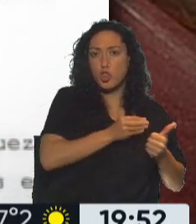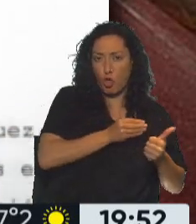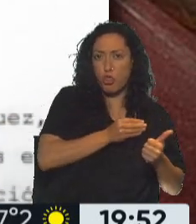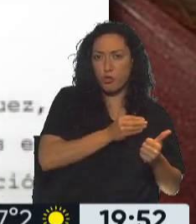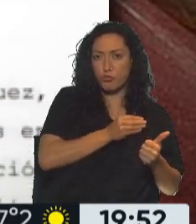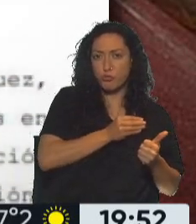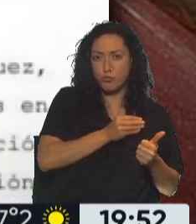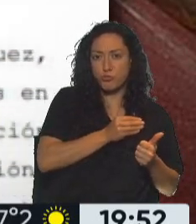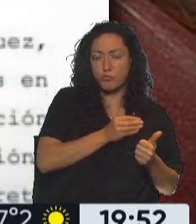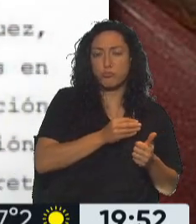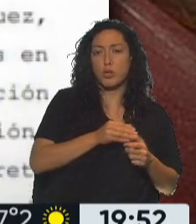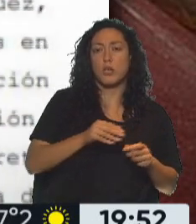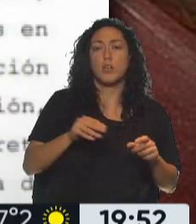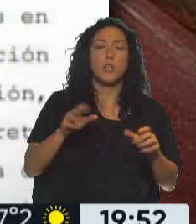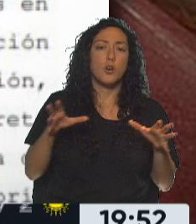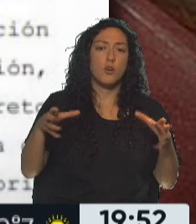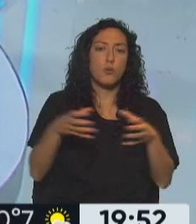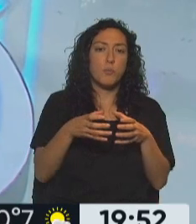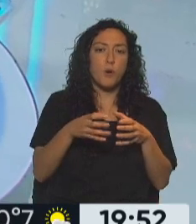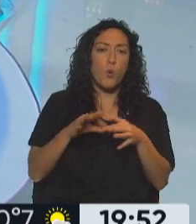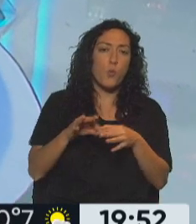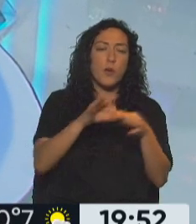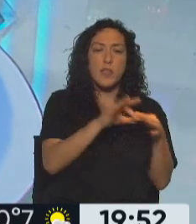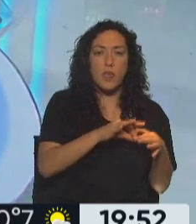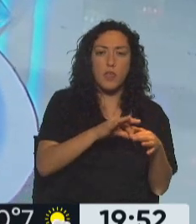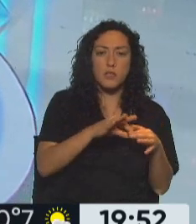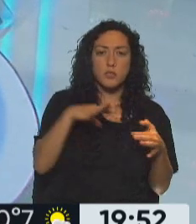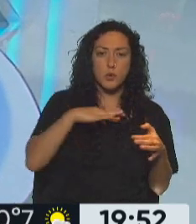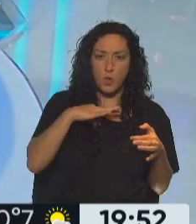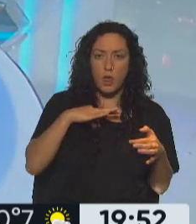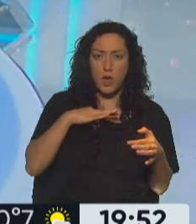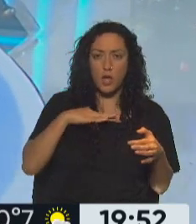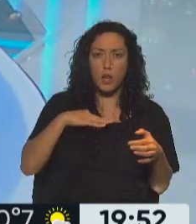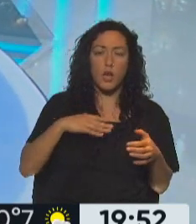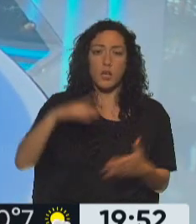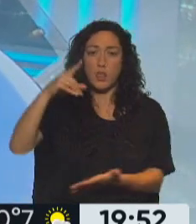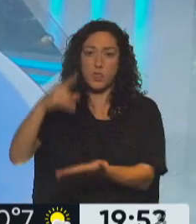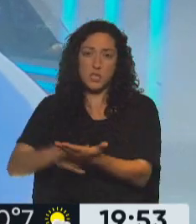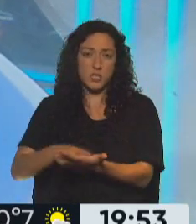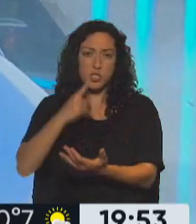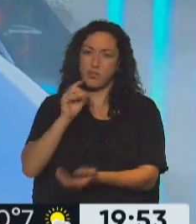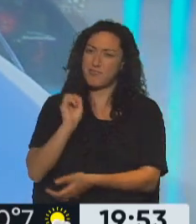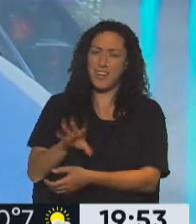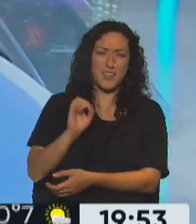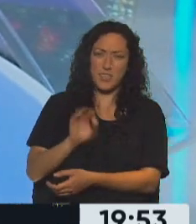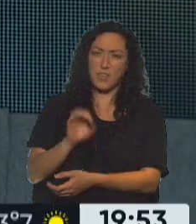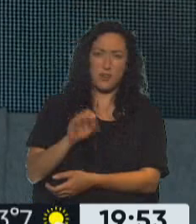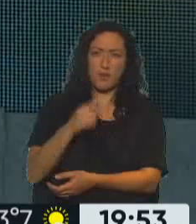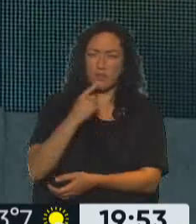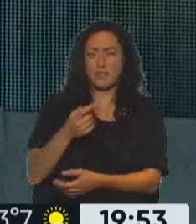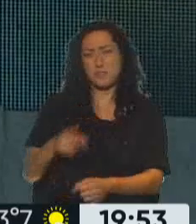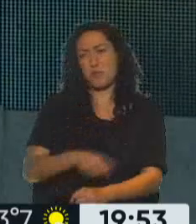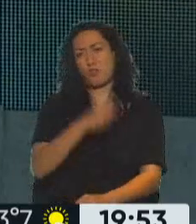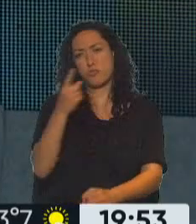y del bloque Unidad Ciudadana, que criticó el fallo de la Corte Suprema. Dice que es